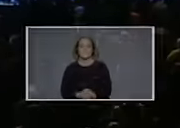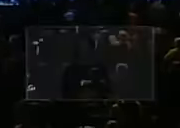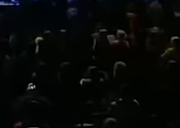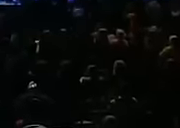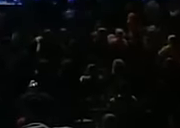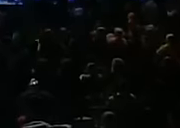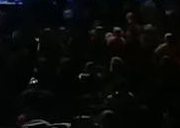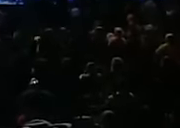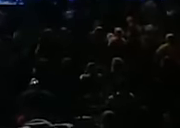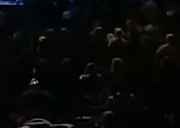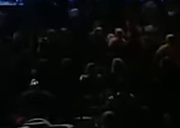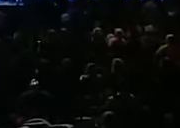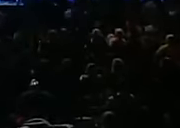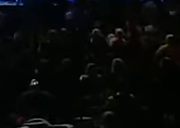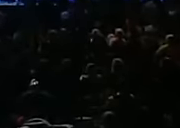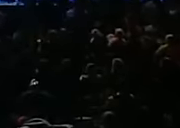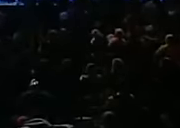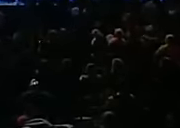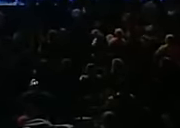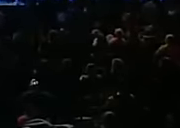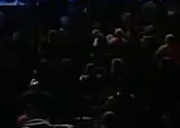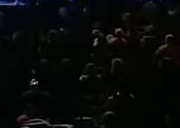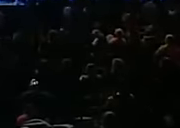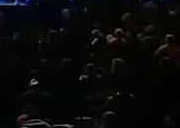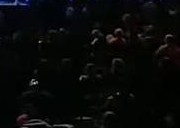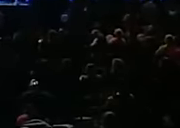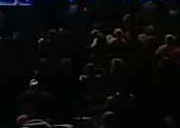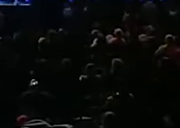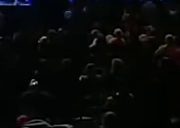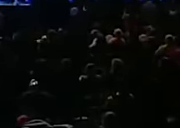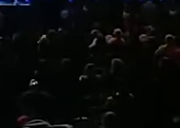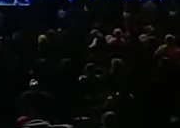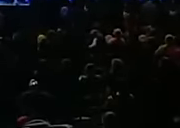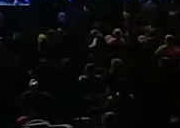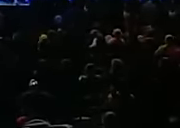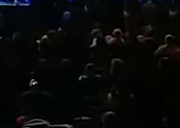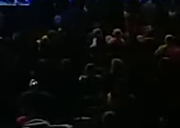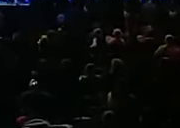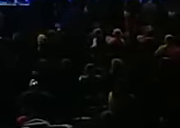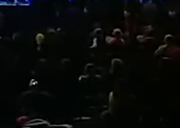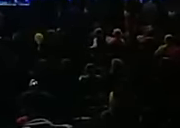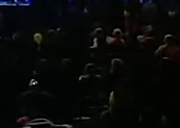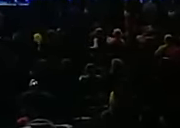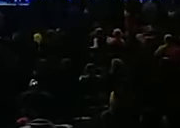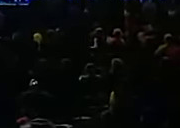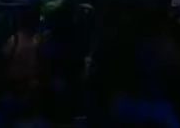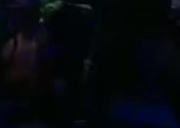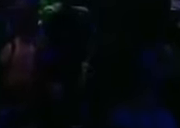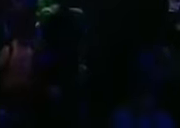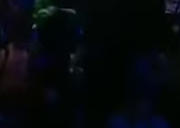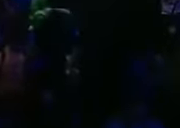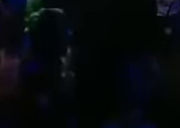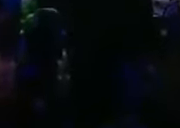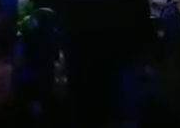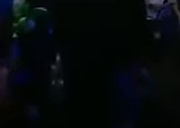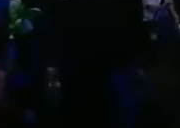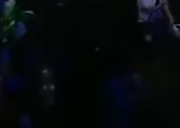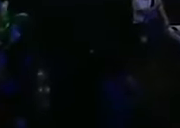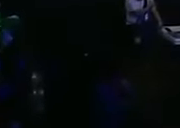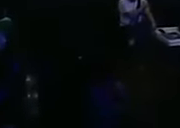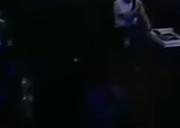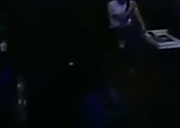Brindis, brindis, brindis y más brindis de Caraduras, que ya ponen punto y final a su actuación. Son los sextos de esta noche